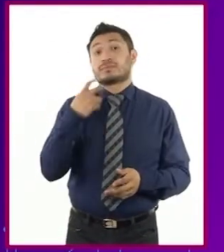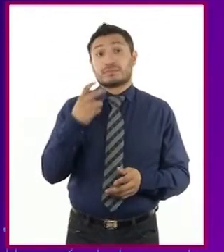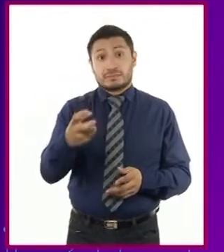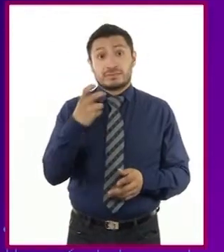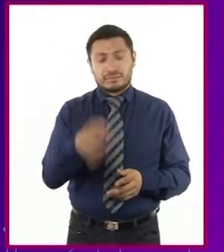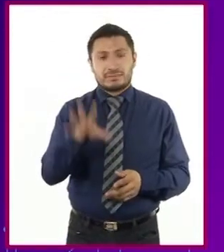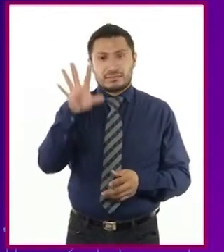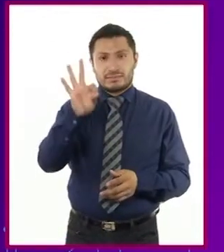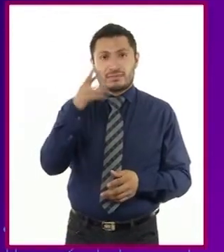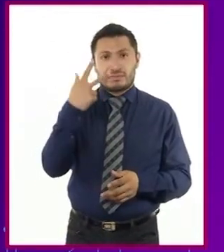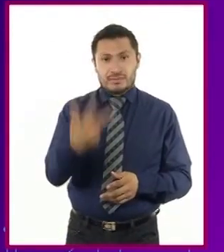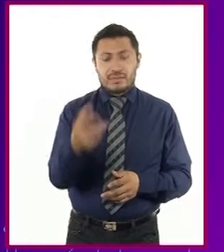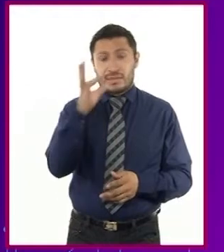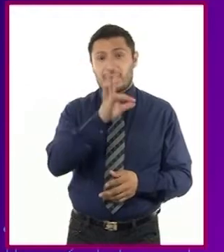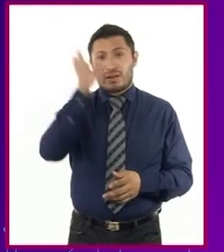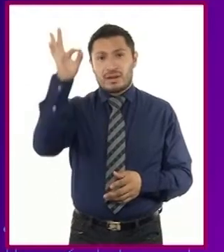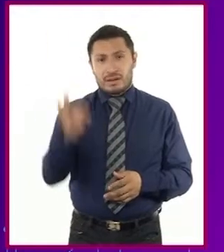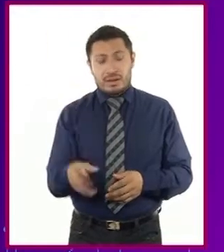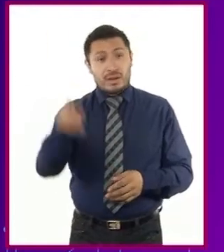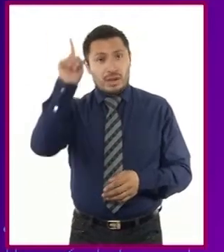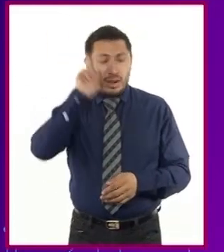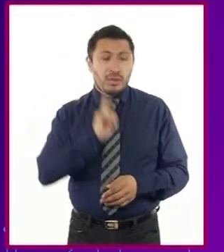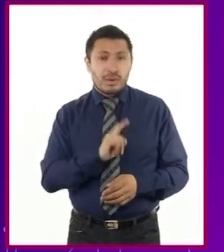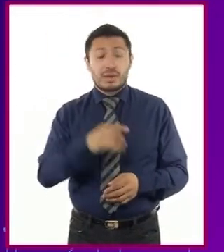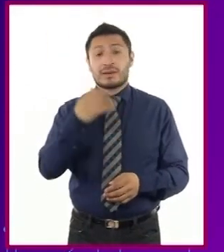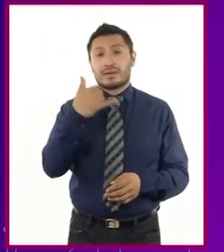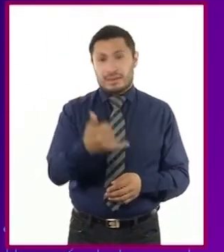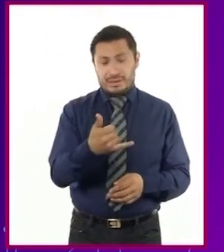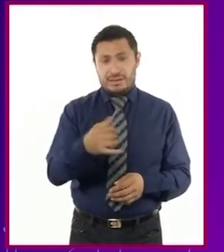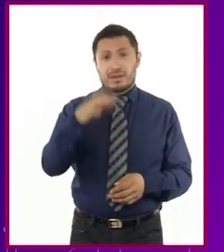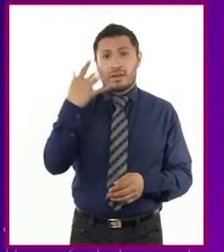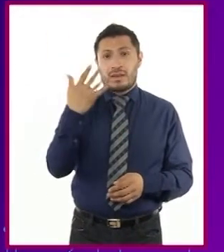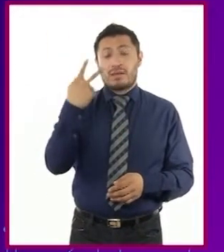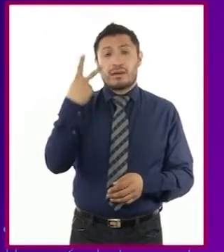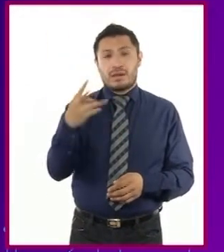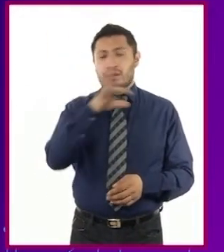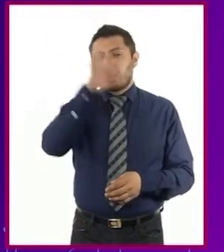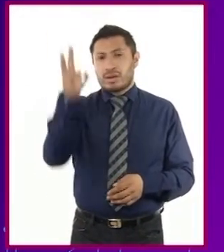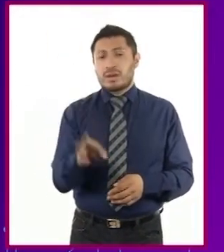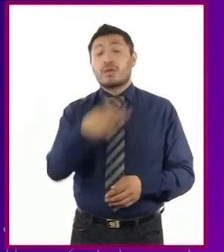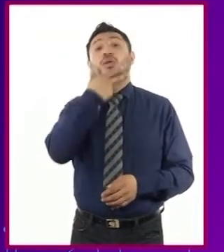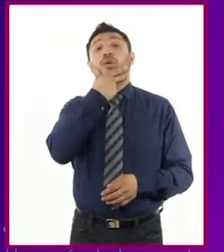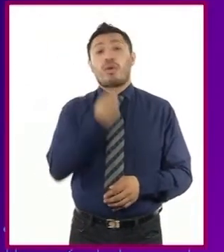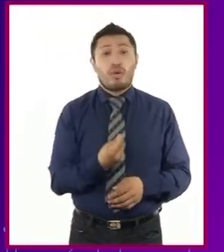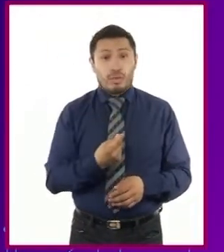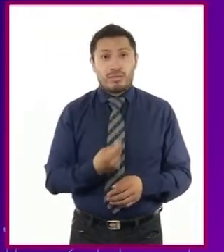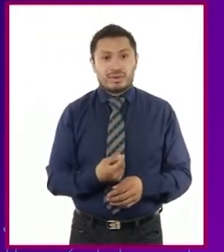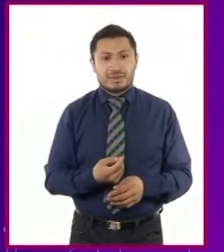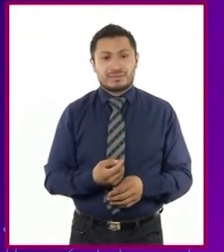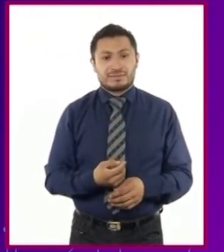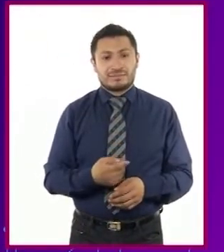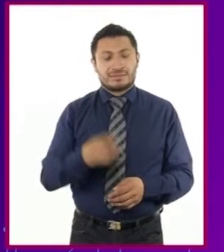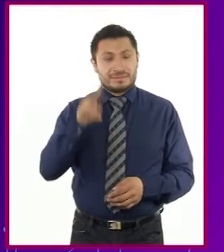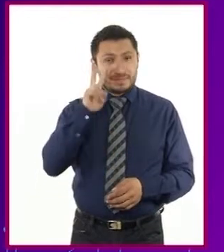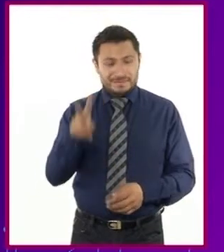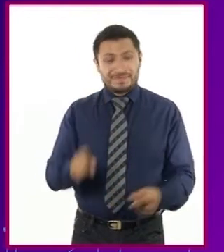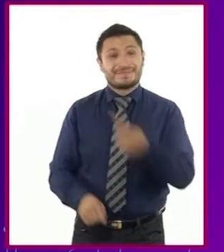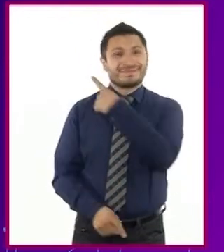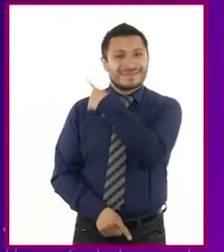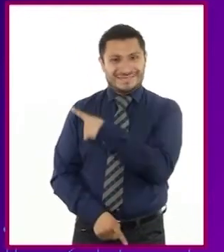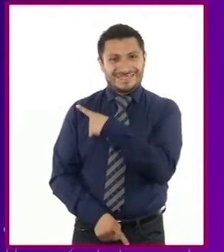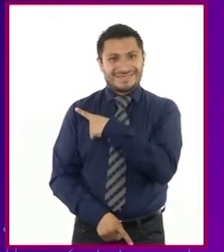el 48% eran mujeres y el 52% hombres, como pueden ver aquí.